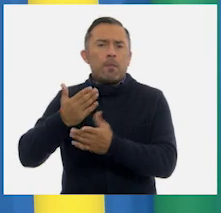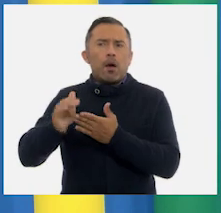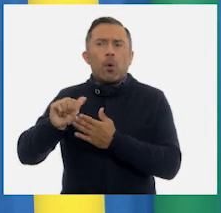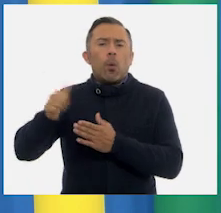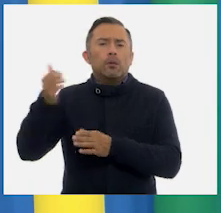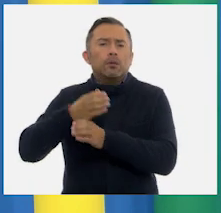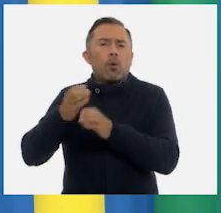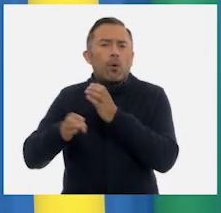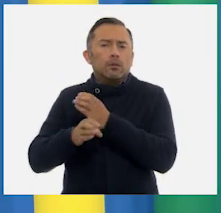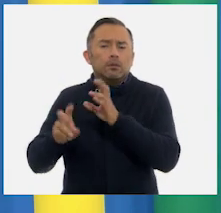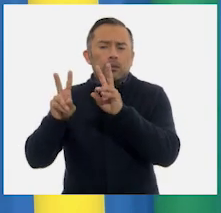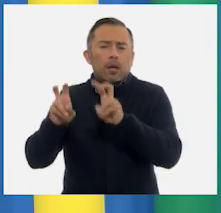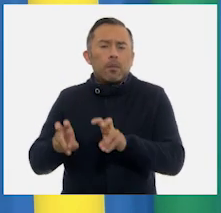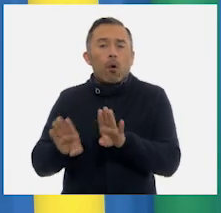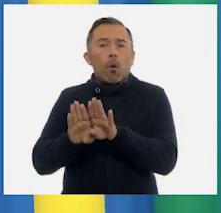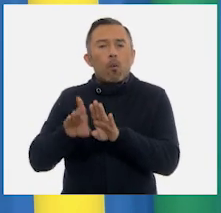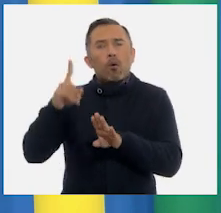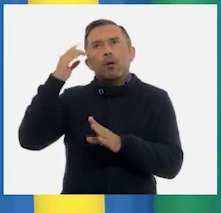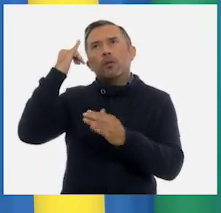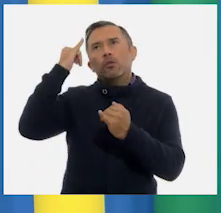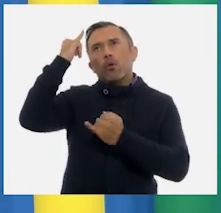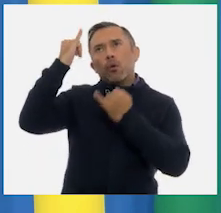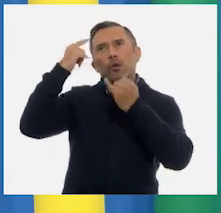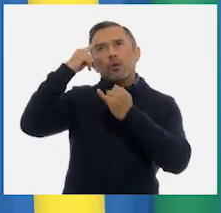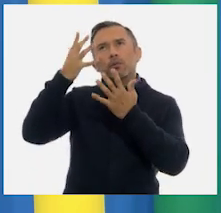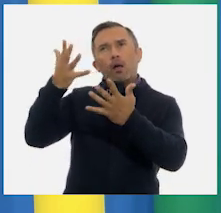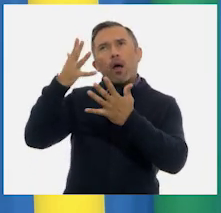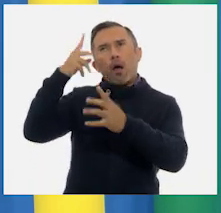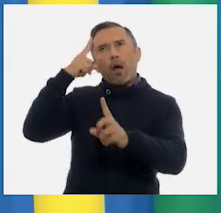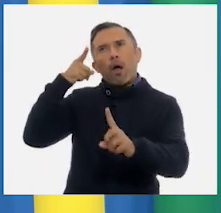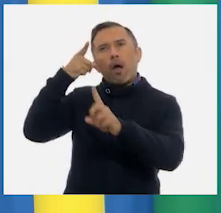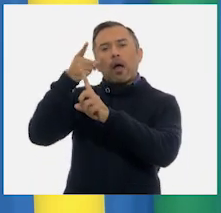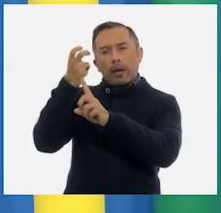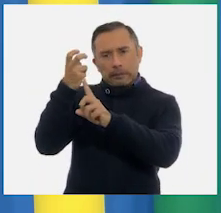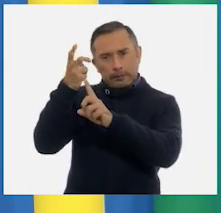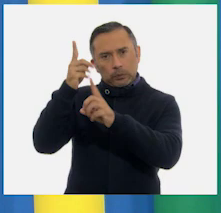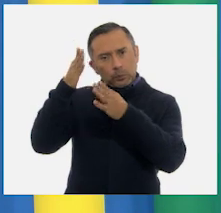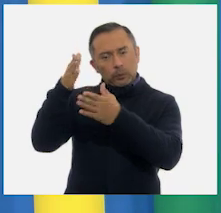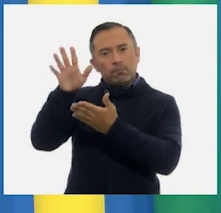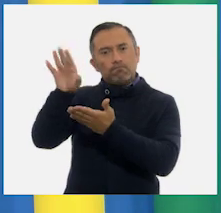bien ideológicos y sobre todo relacionados con la manera de percibir